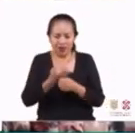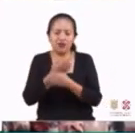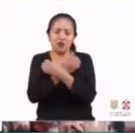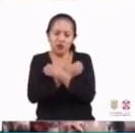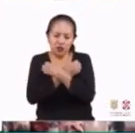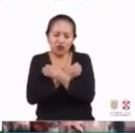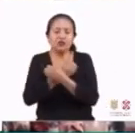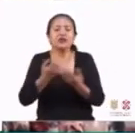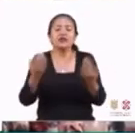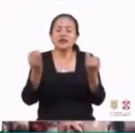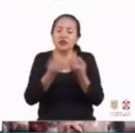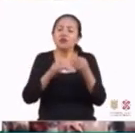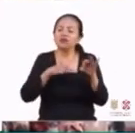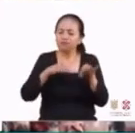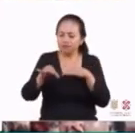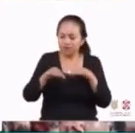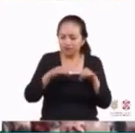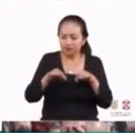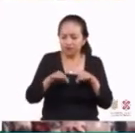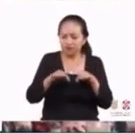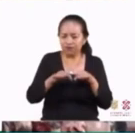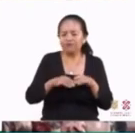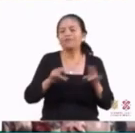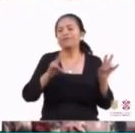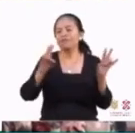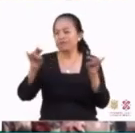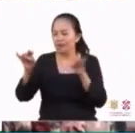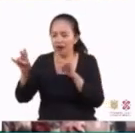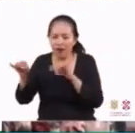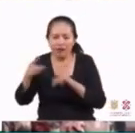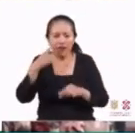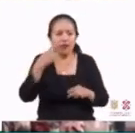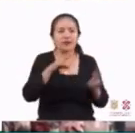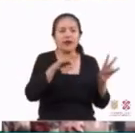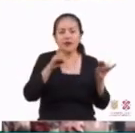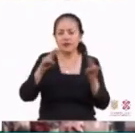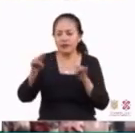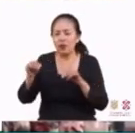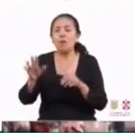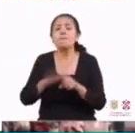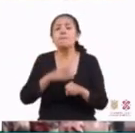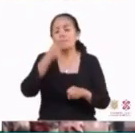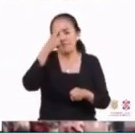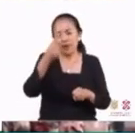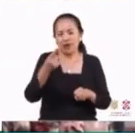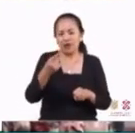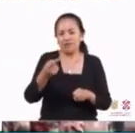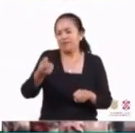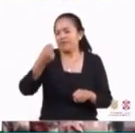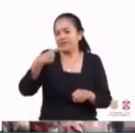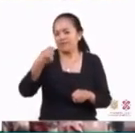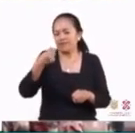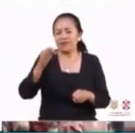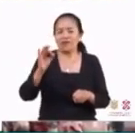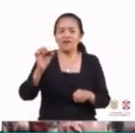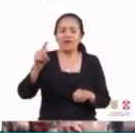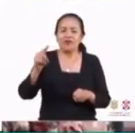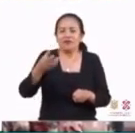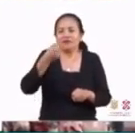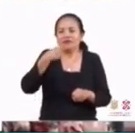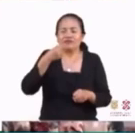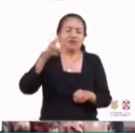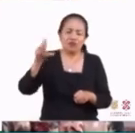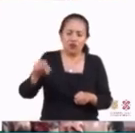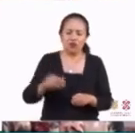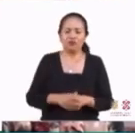no es una alarma, pero pues hay que estar atento para que no haya un consumo de fentanilo en la ciudad. ¿Han detectado entonces